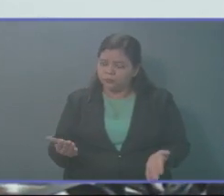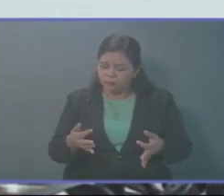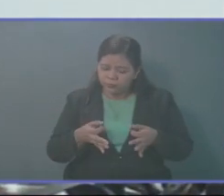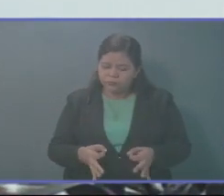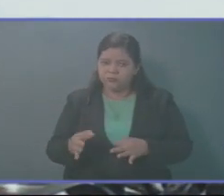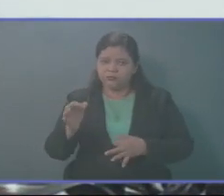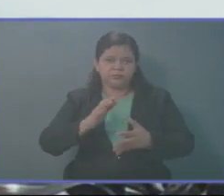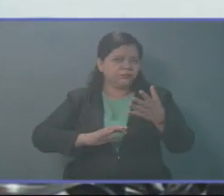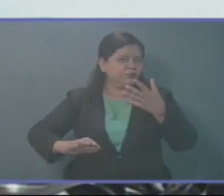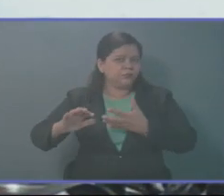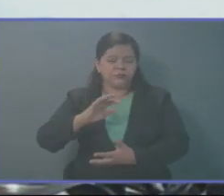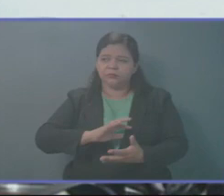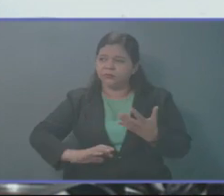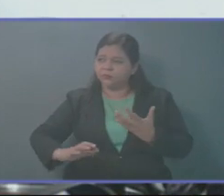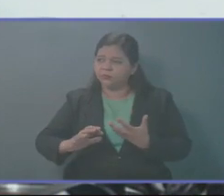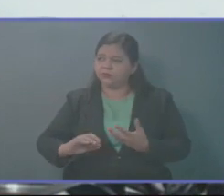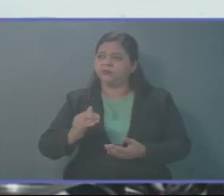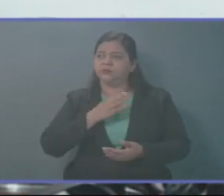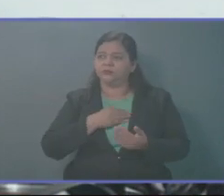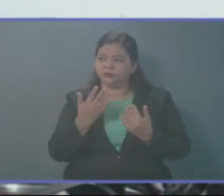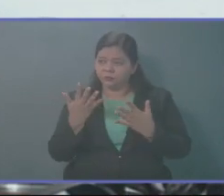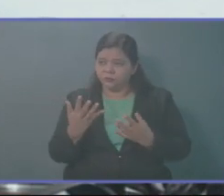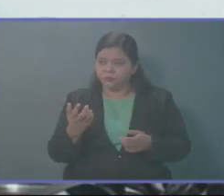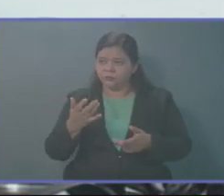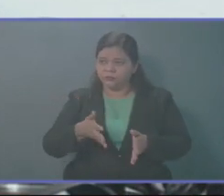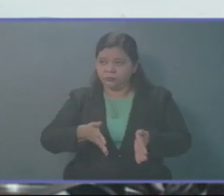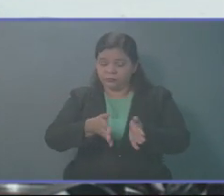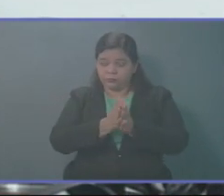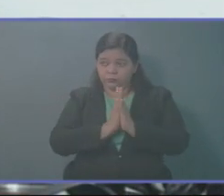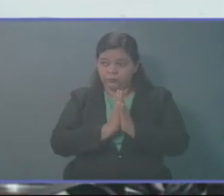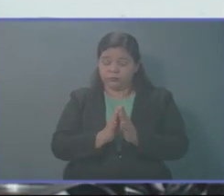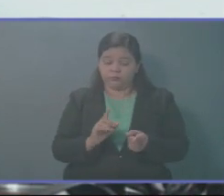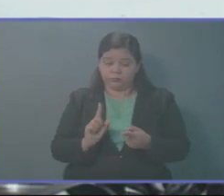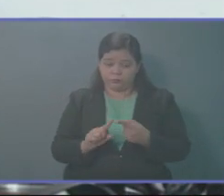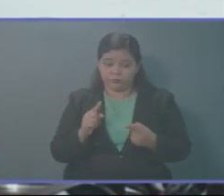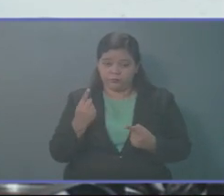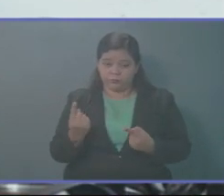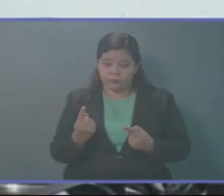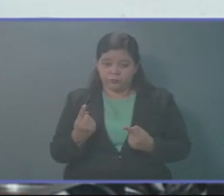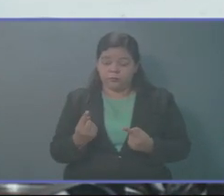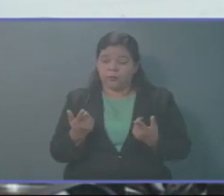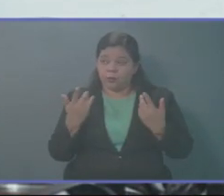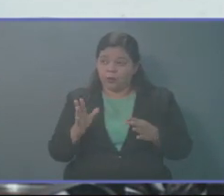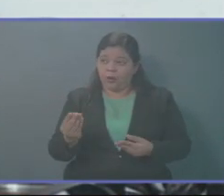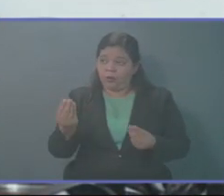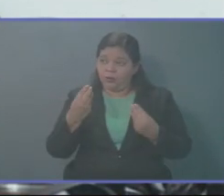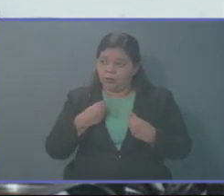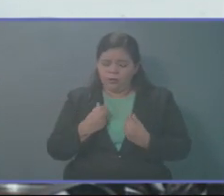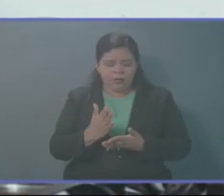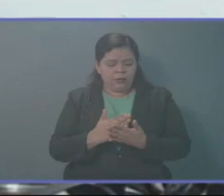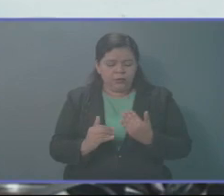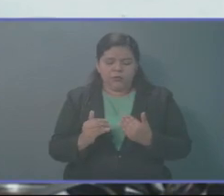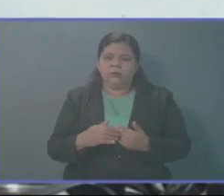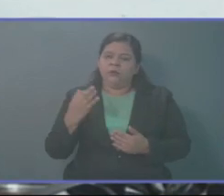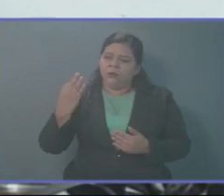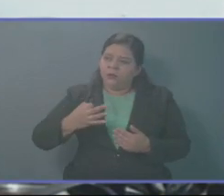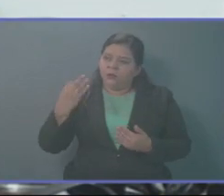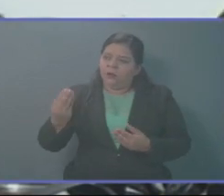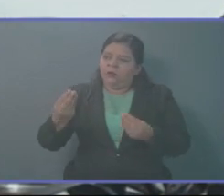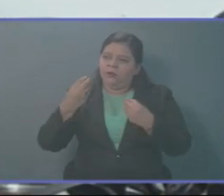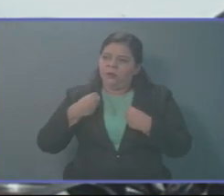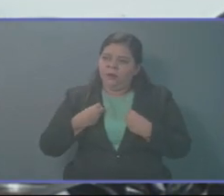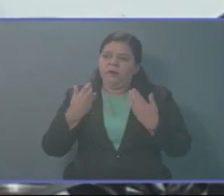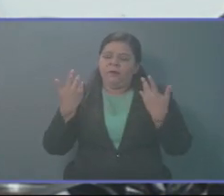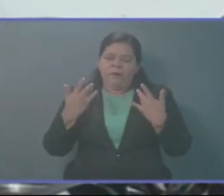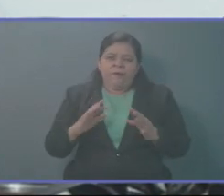descoordinada, pero yo sí les pediría de que, para empezar, que cuando manden algo lo manden ya, dijéramos,